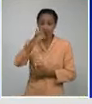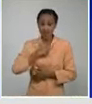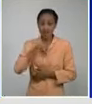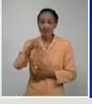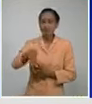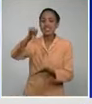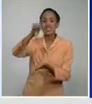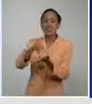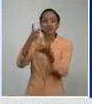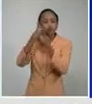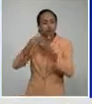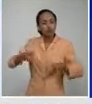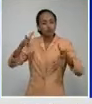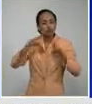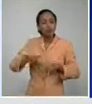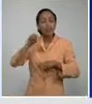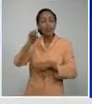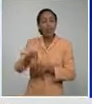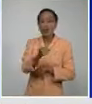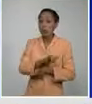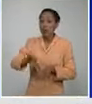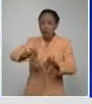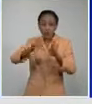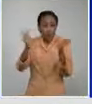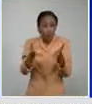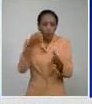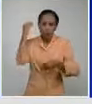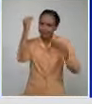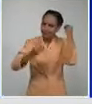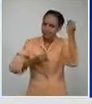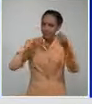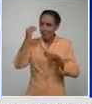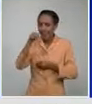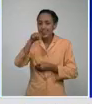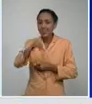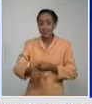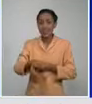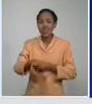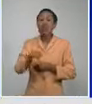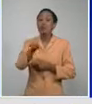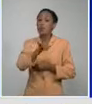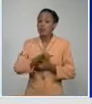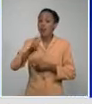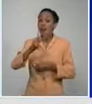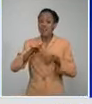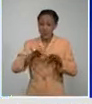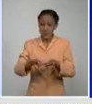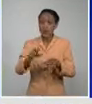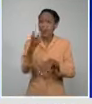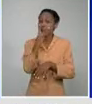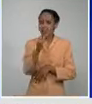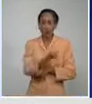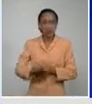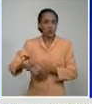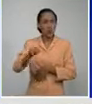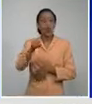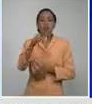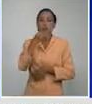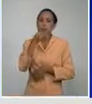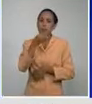de Investigaciones, que además ha llevado todo este análisis, excelente epidemióloga además, pues podrá hacer